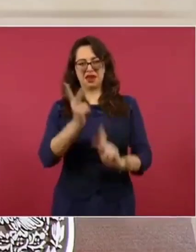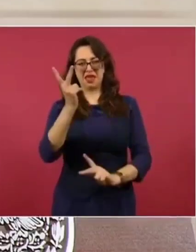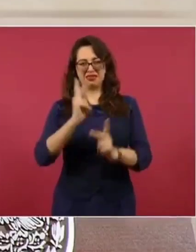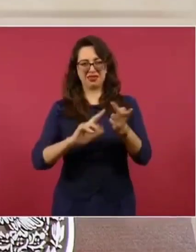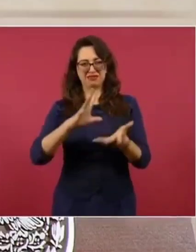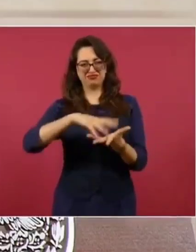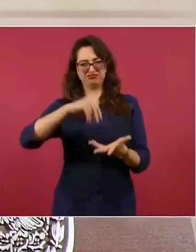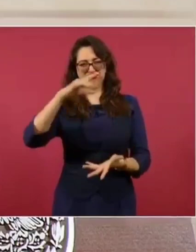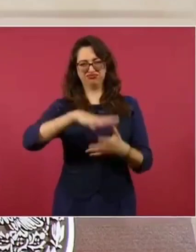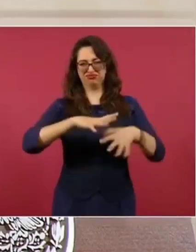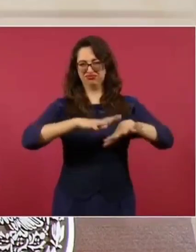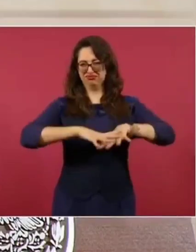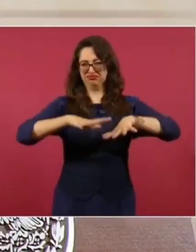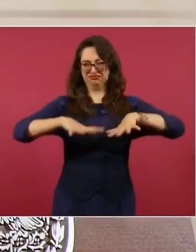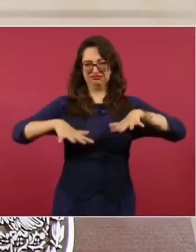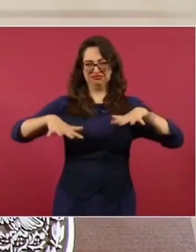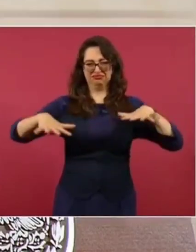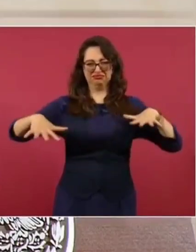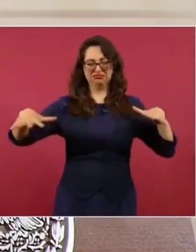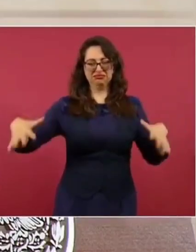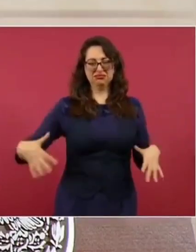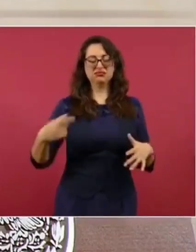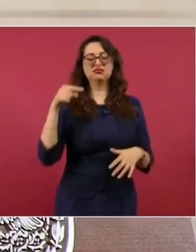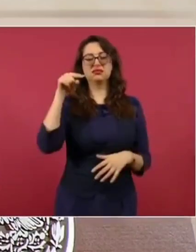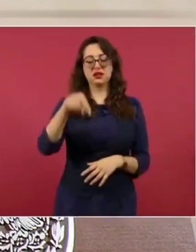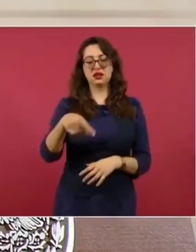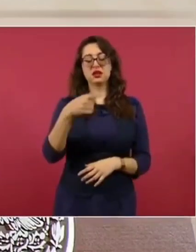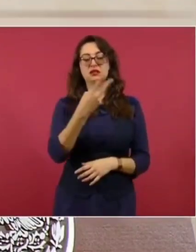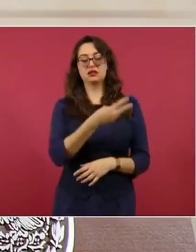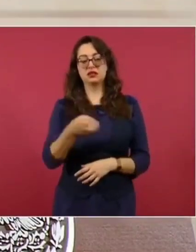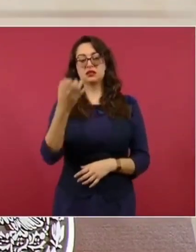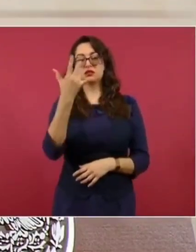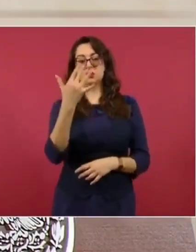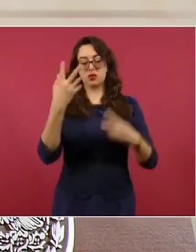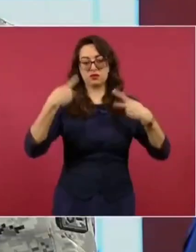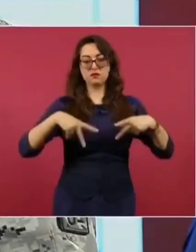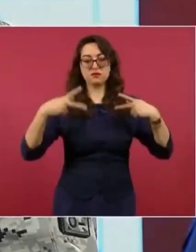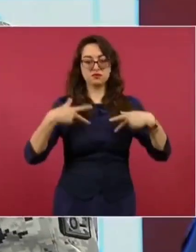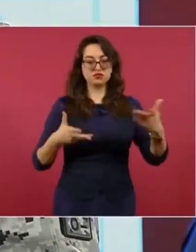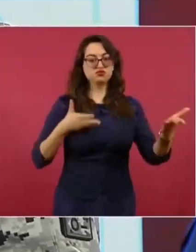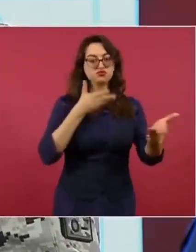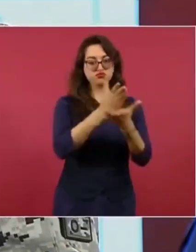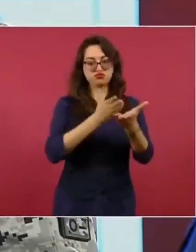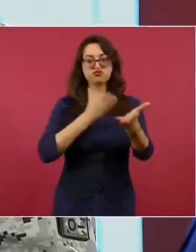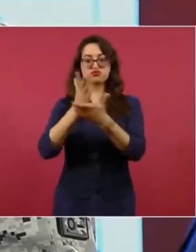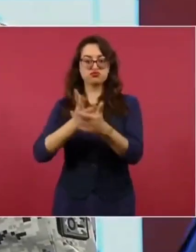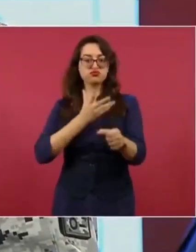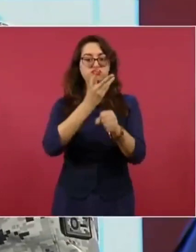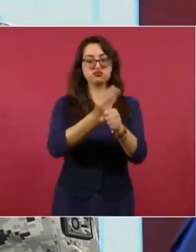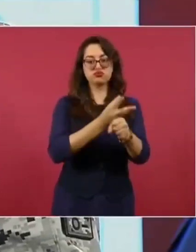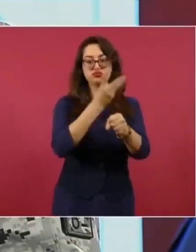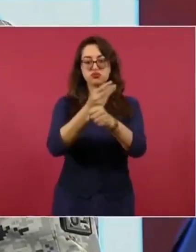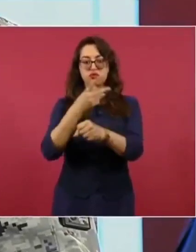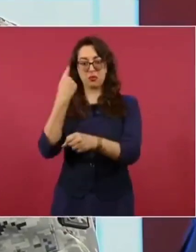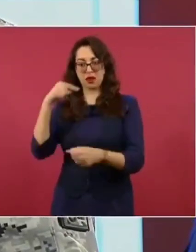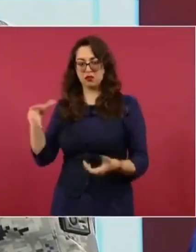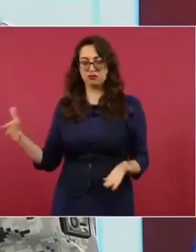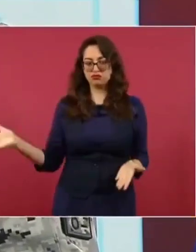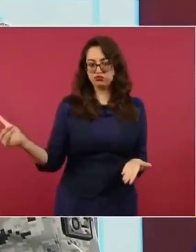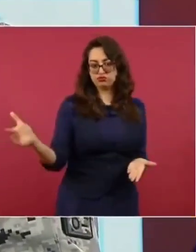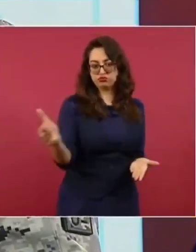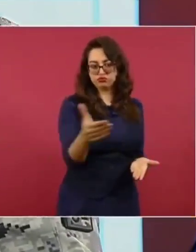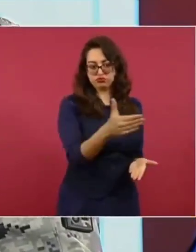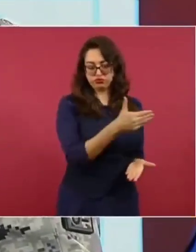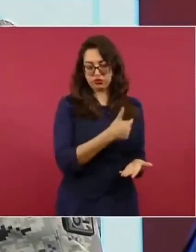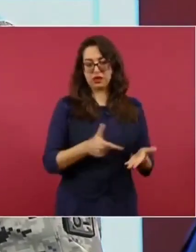marzo con un con 350 elementos para el efecto y para la recolección se cuenta con lo siguiente con